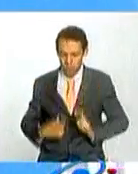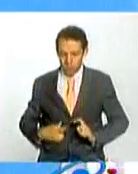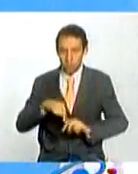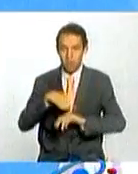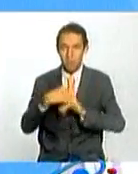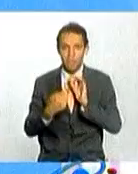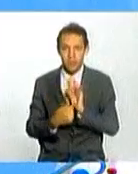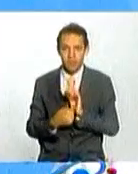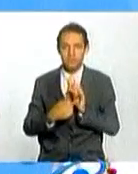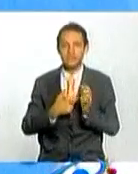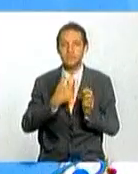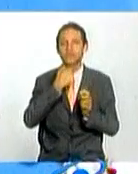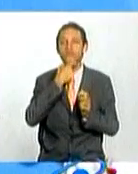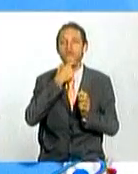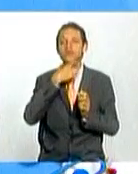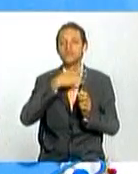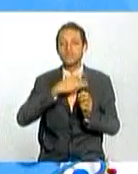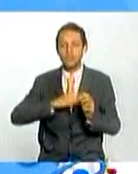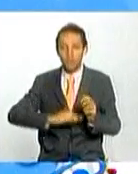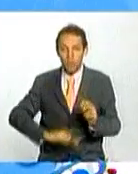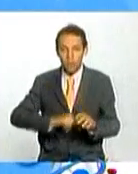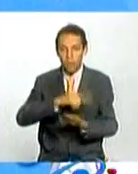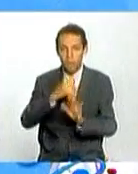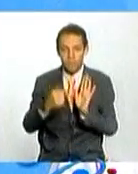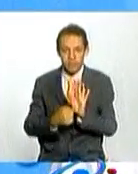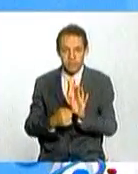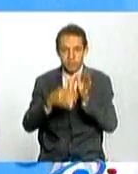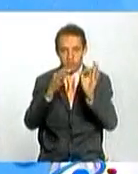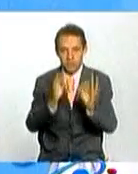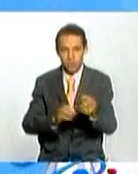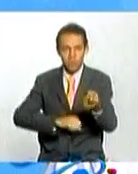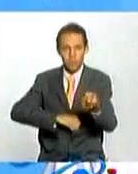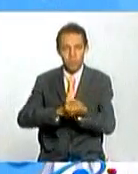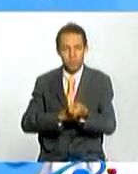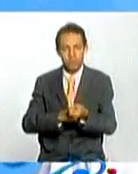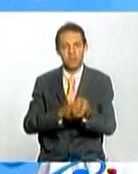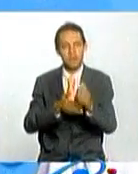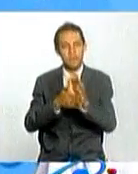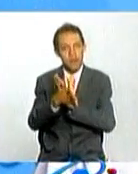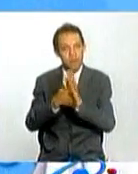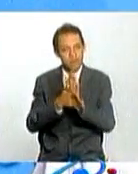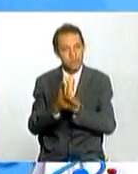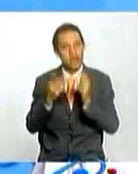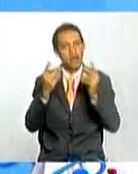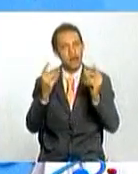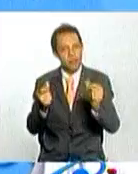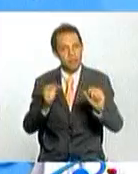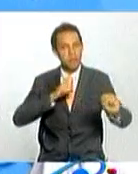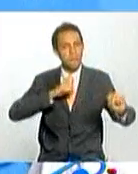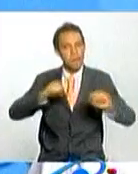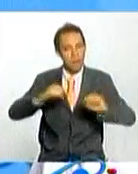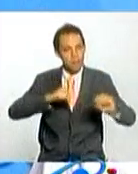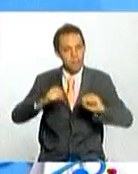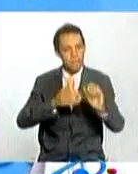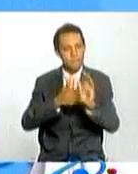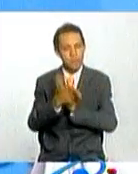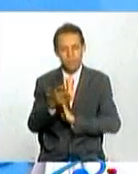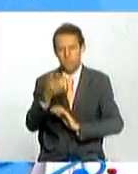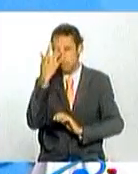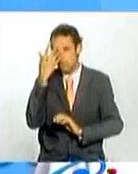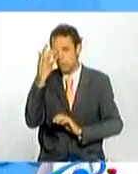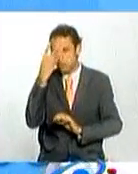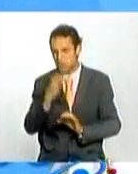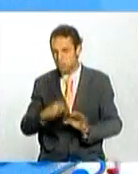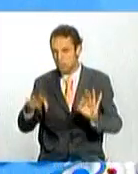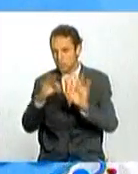desde cuello hasta la parte genital, y poder ustedes de una manera muy didáctica conocer por qué es